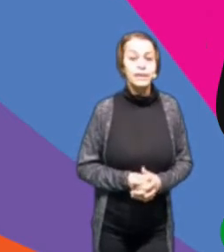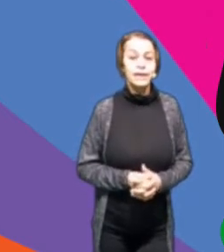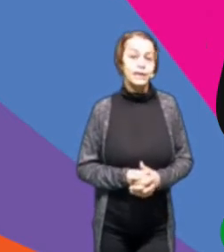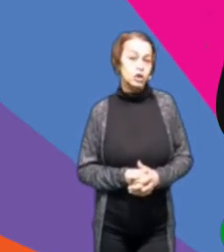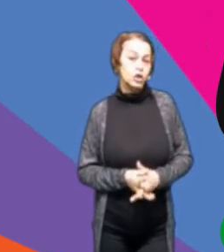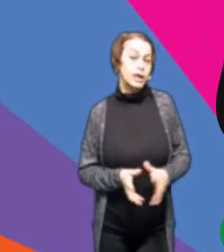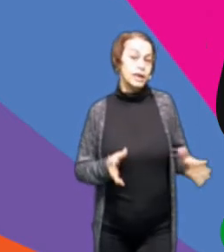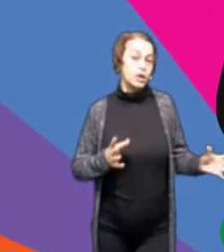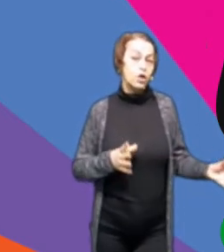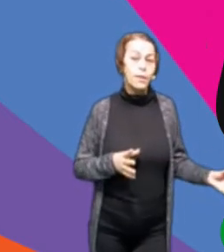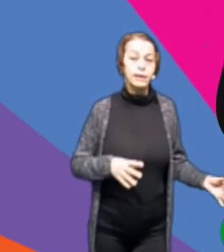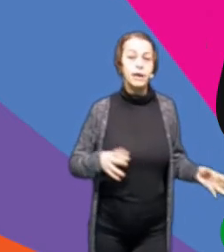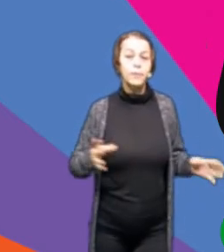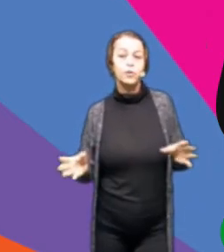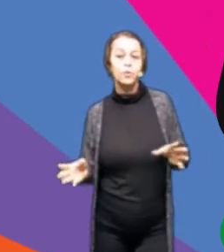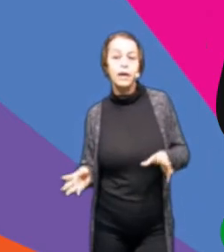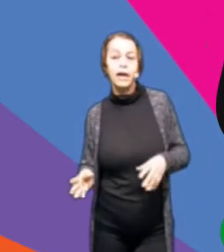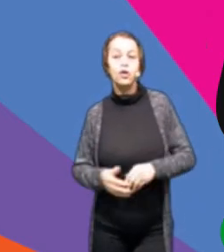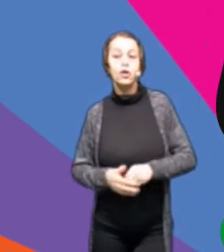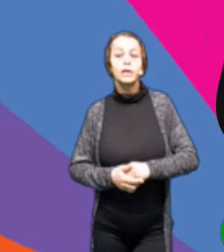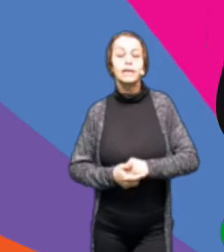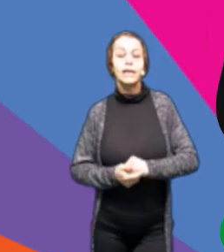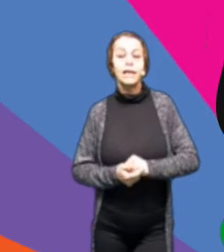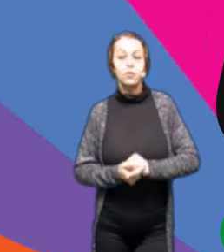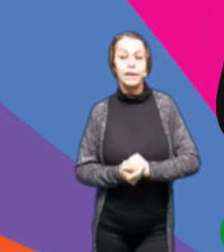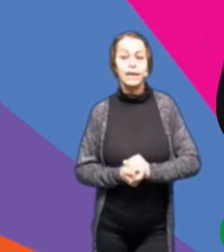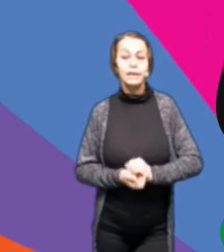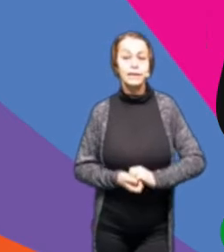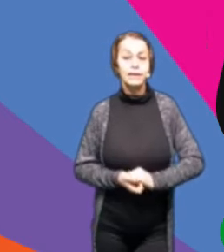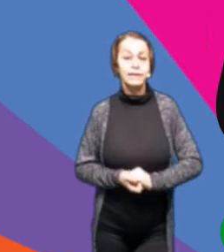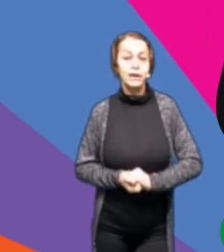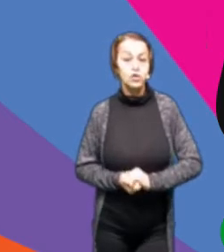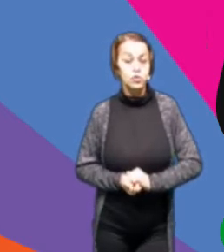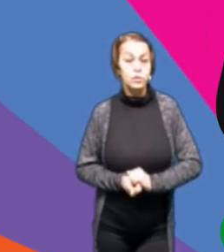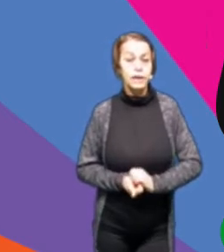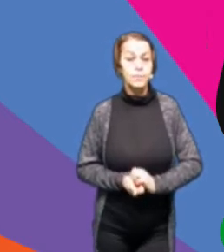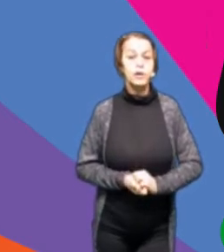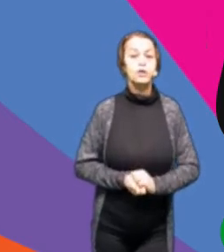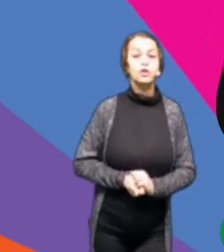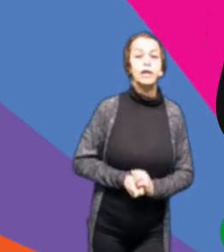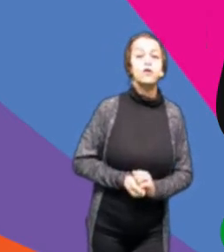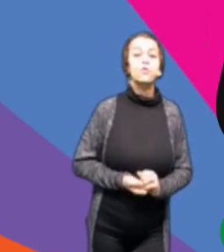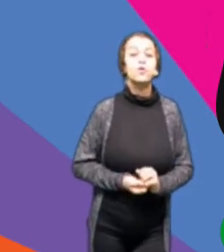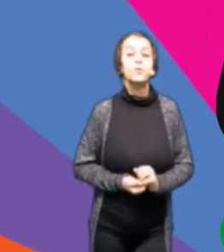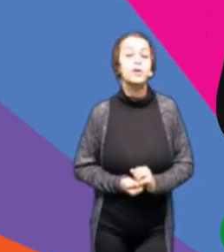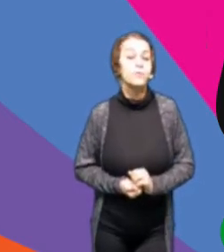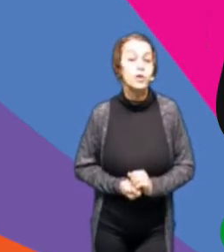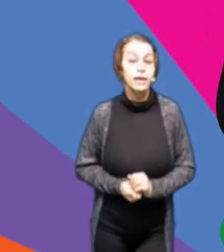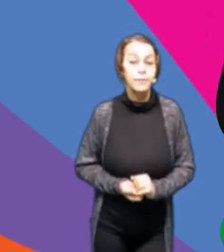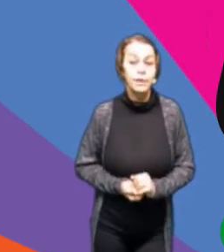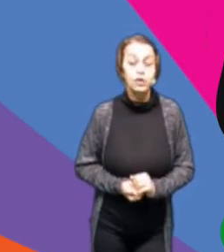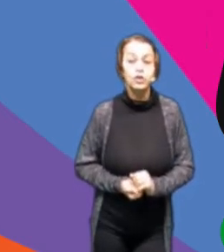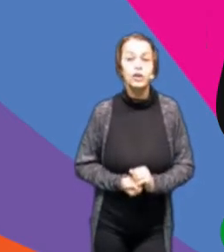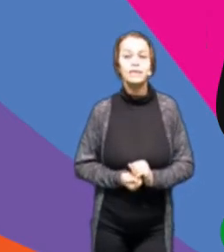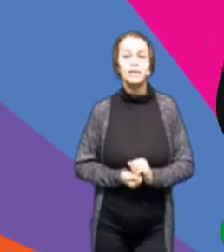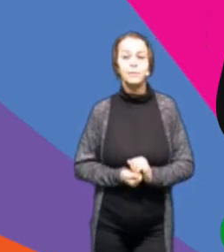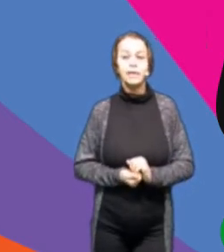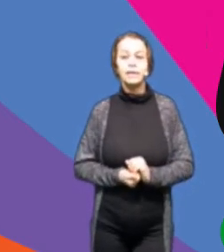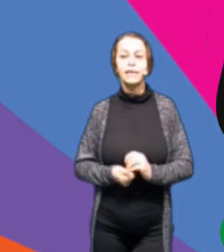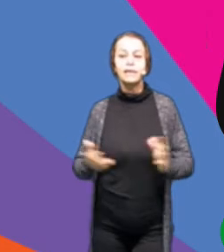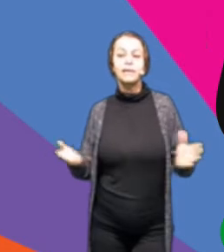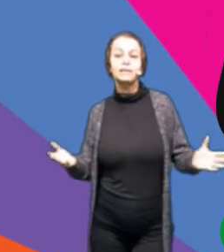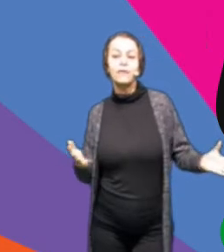la historia de dos bandas, por un lado de la dupla del cantante Ozuna y por el otro lado un grupo de mujeres pilotos que